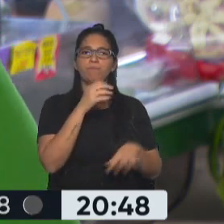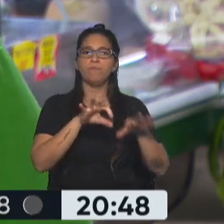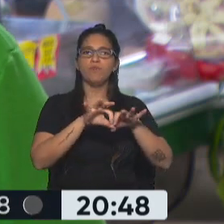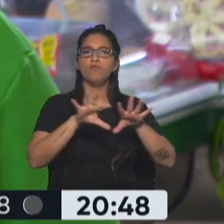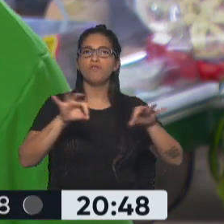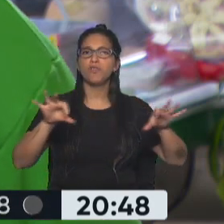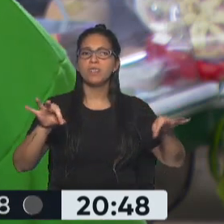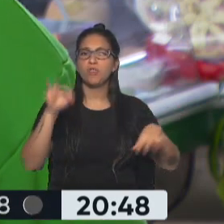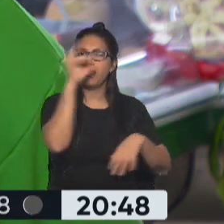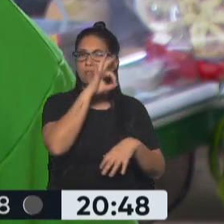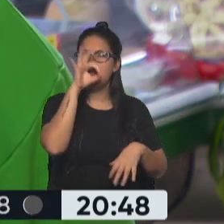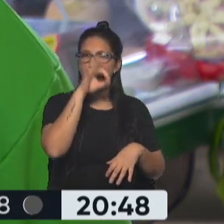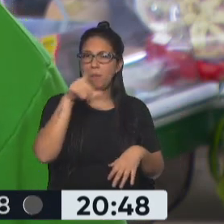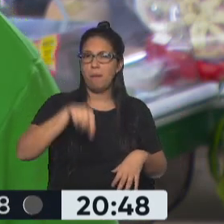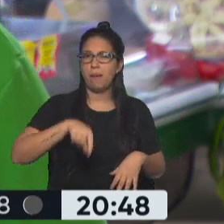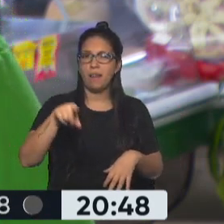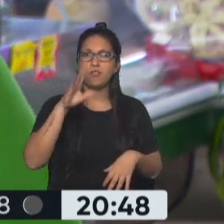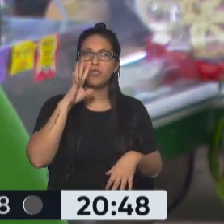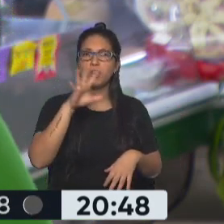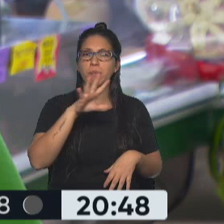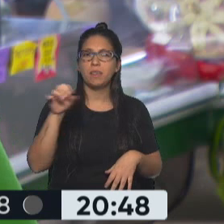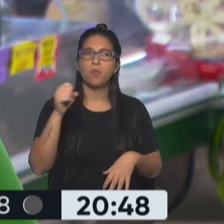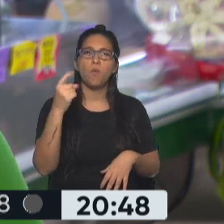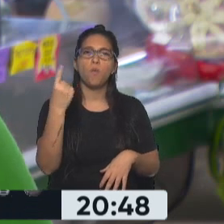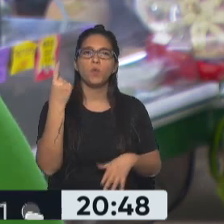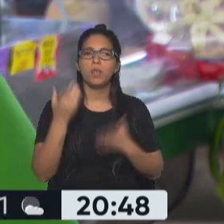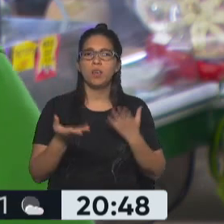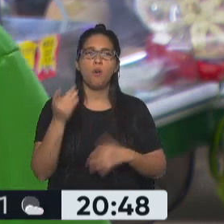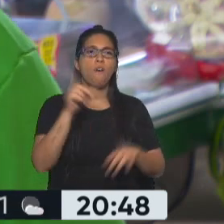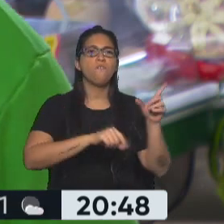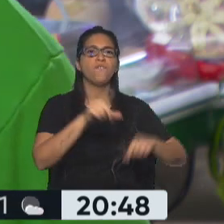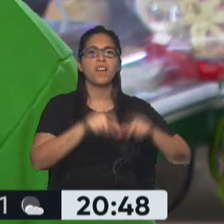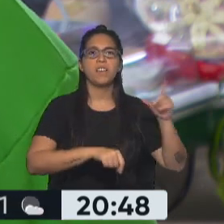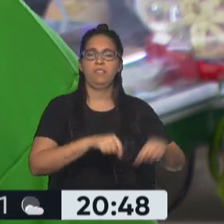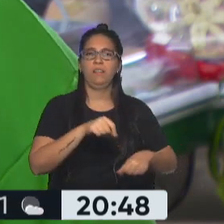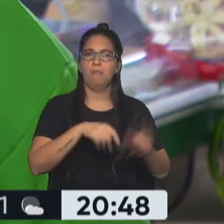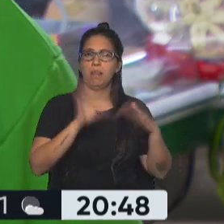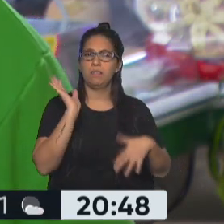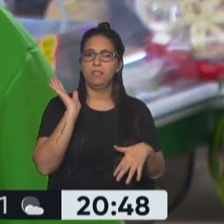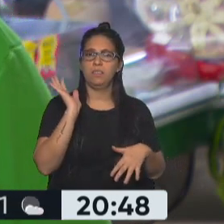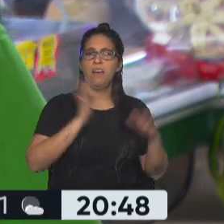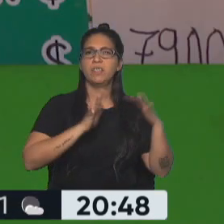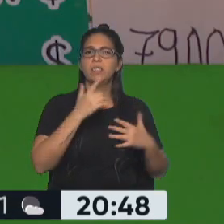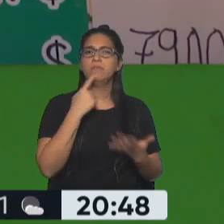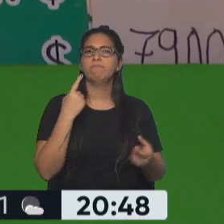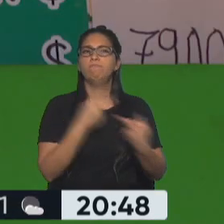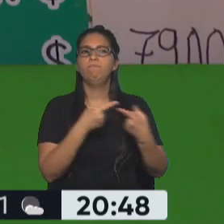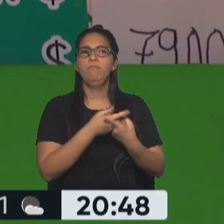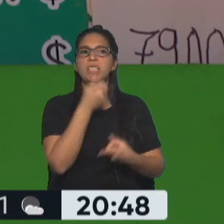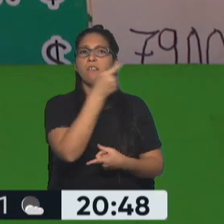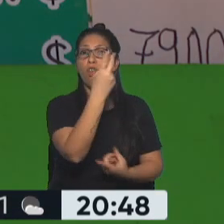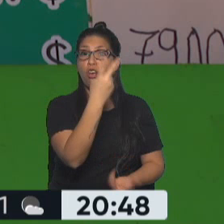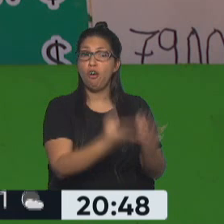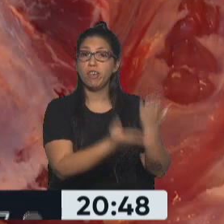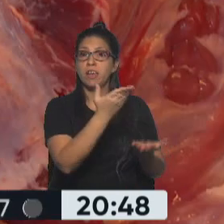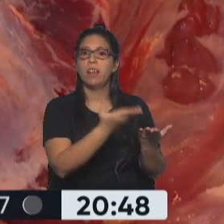que son de cerdo, viste, que está barato, está sin convenimiento al precio. Buscan las ofertas, mucho las ofertas, y a veces te pelean que si pones oferta de 2 kilos, que la quieren